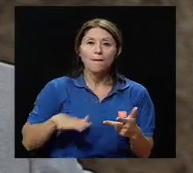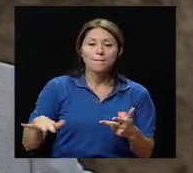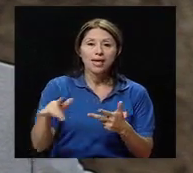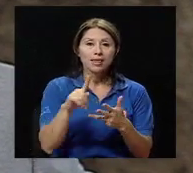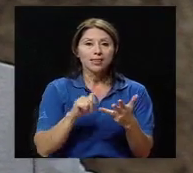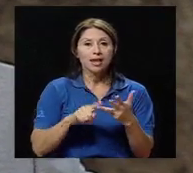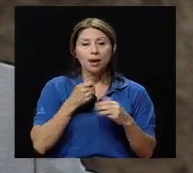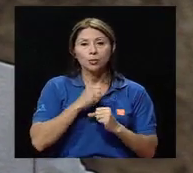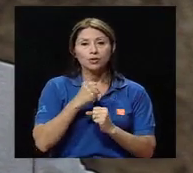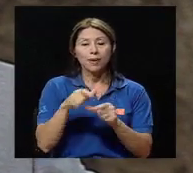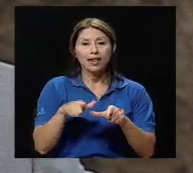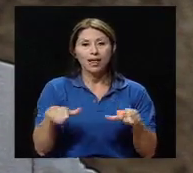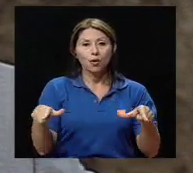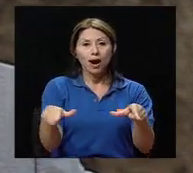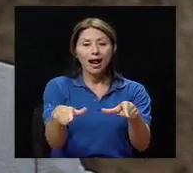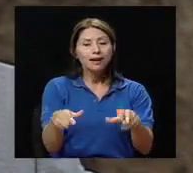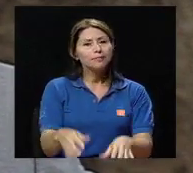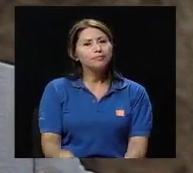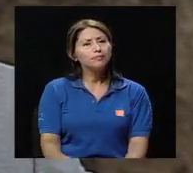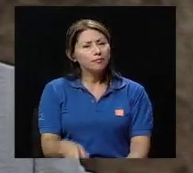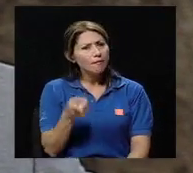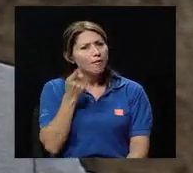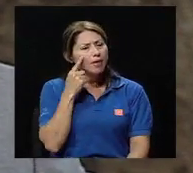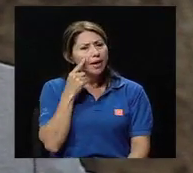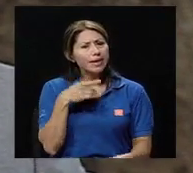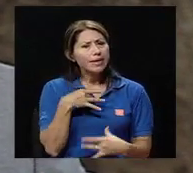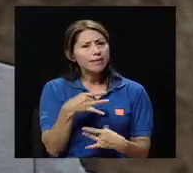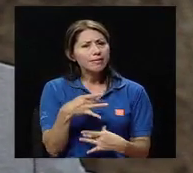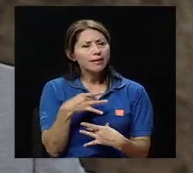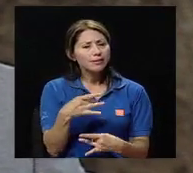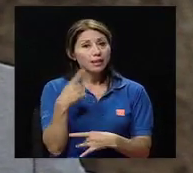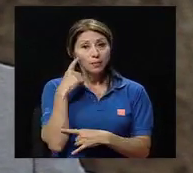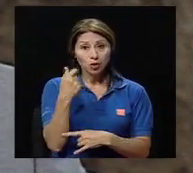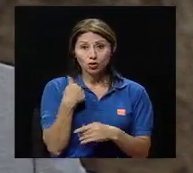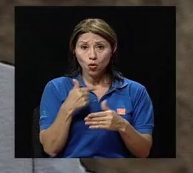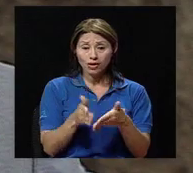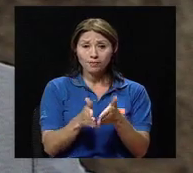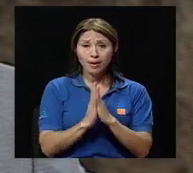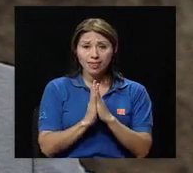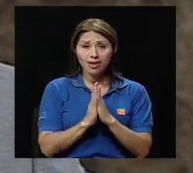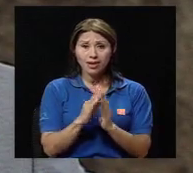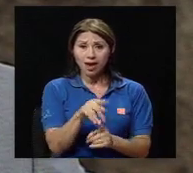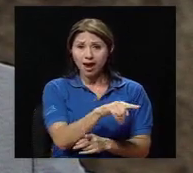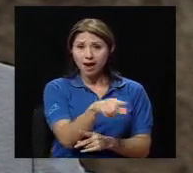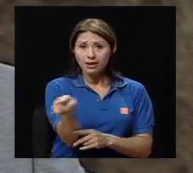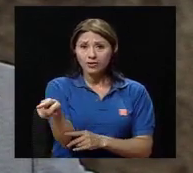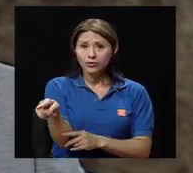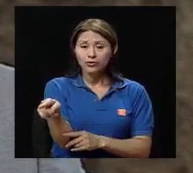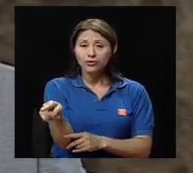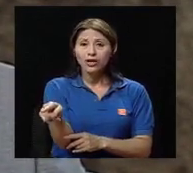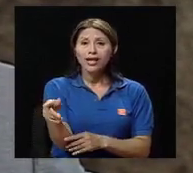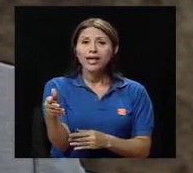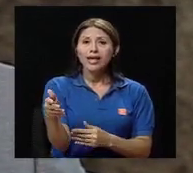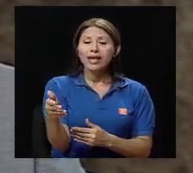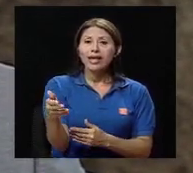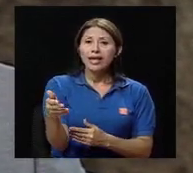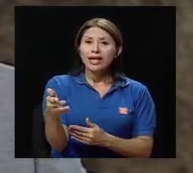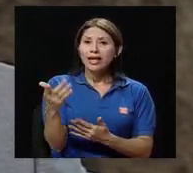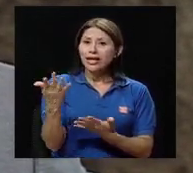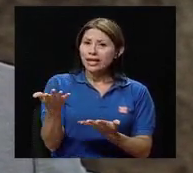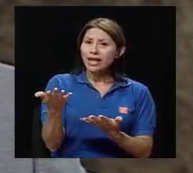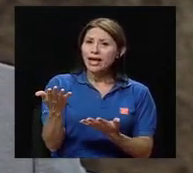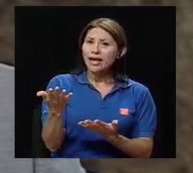Municipalidad Local. Y vieran qué interesante, porque yo les pedí que me trajeran a mi colega de la